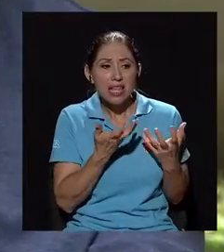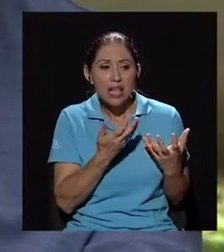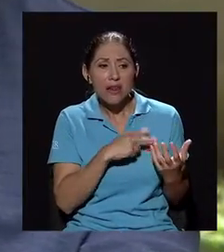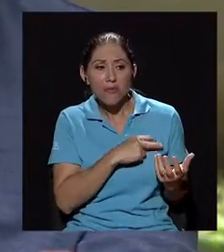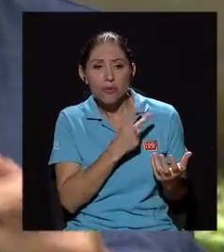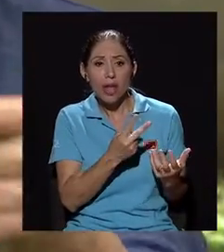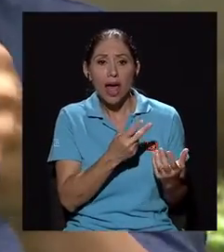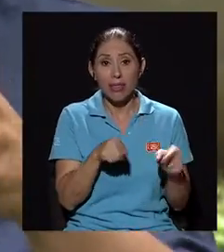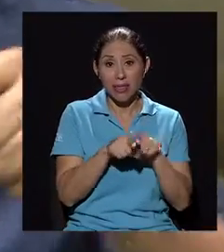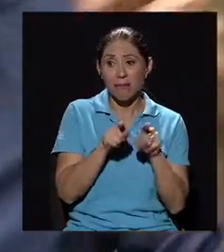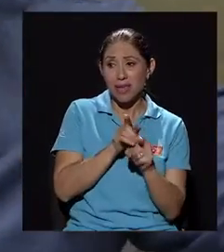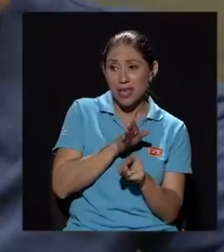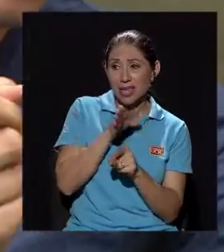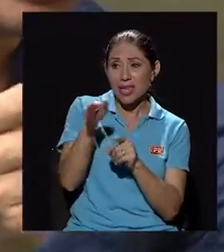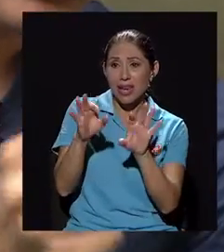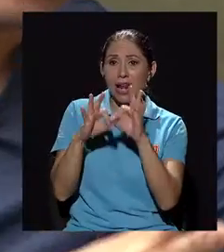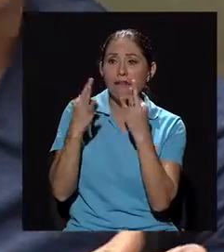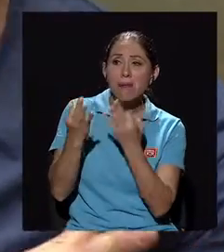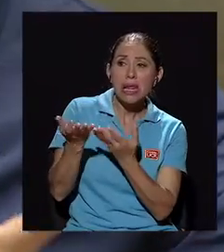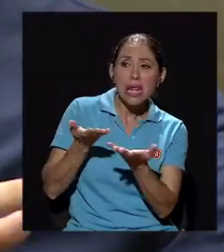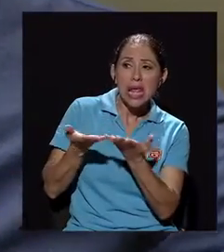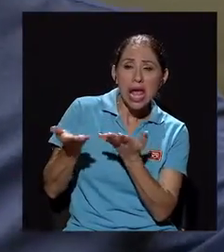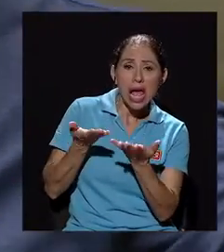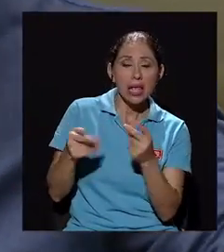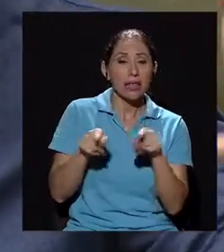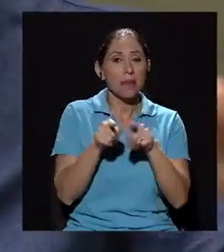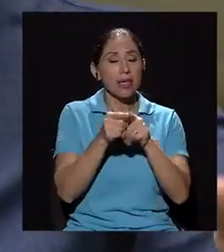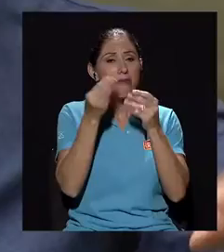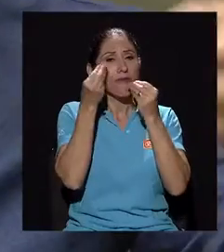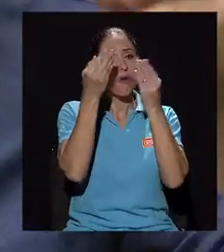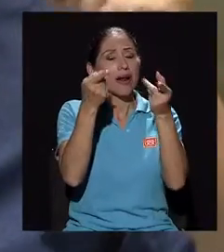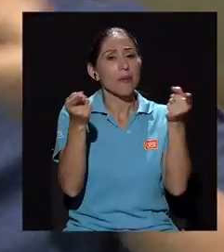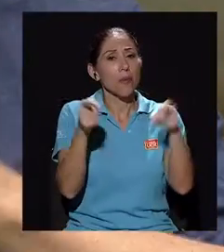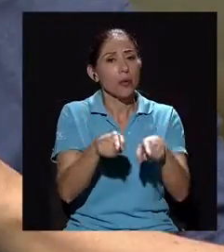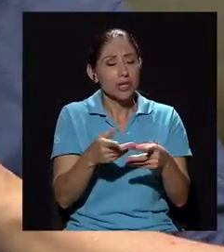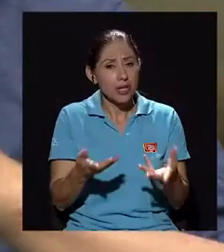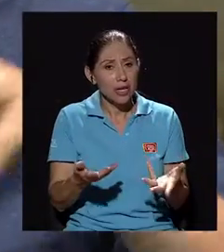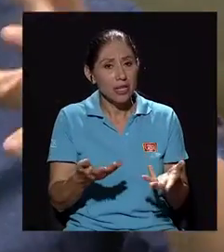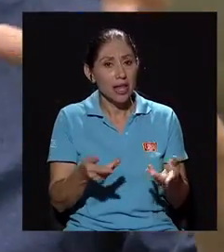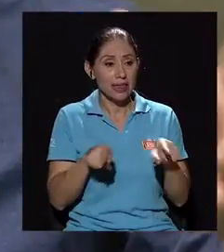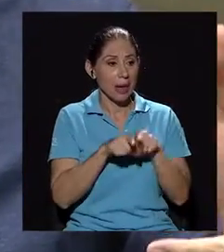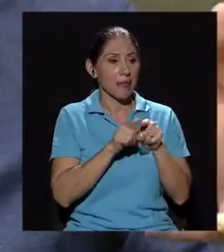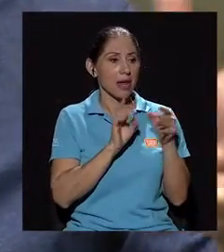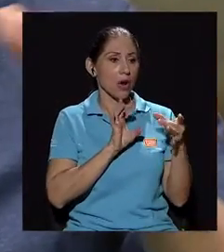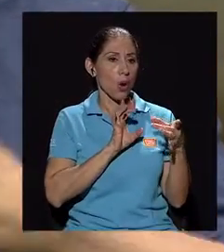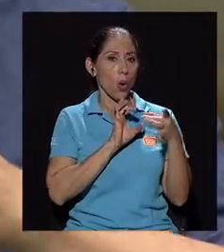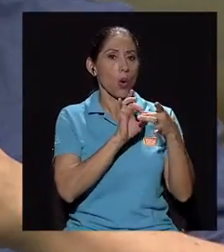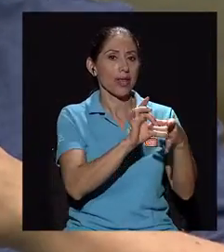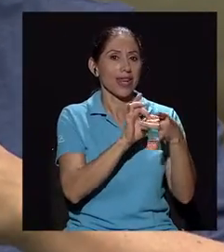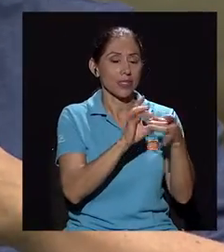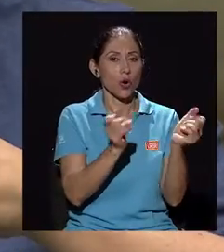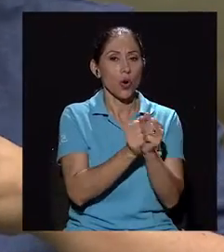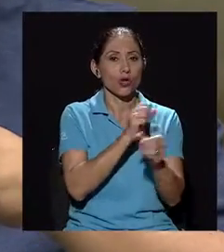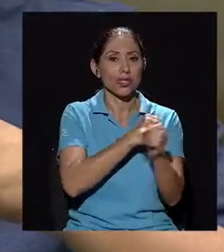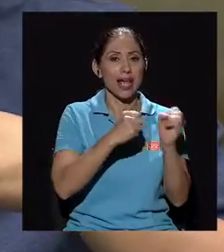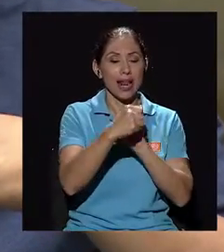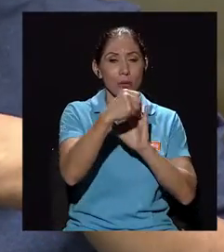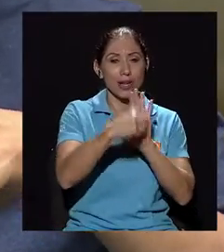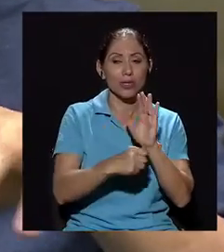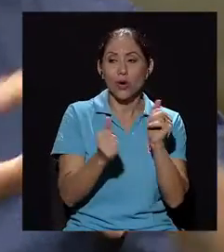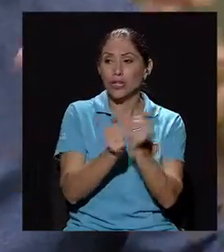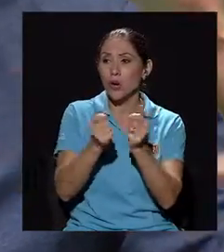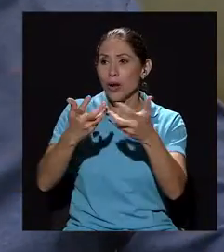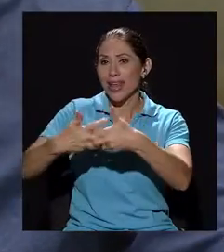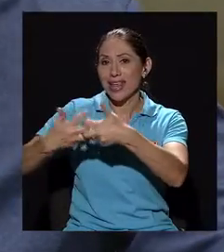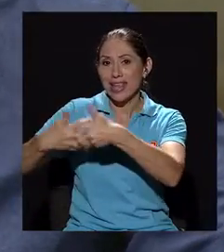que sucedió, al mismo tiempo que se está coordinando con sala de operaciones y con los equipos. Hay una coordinación para saber si existe,